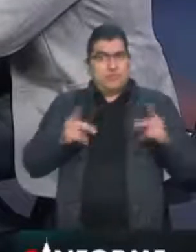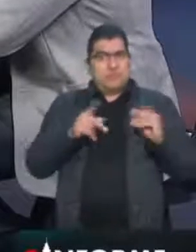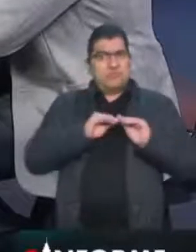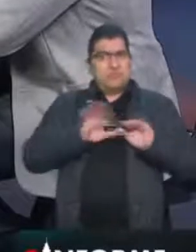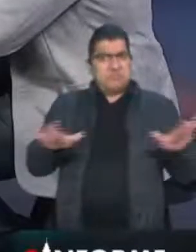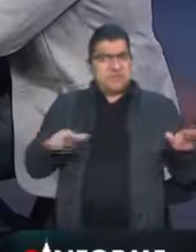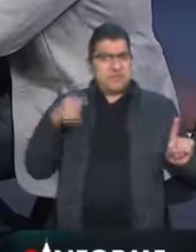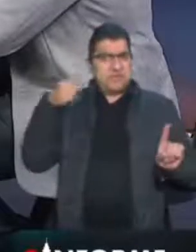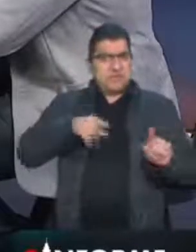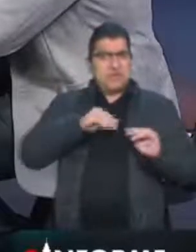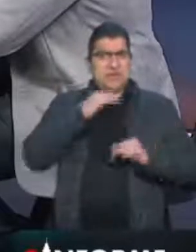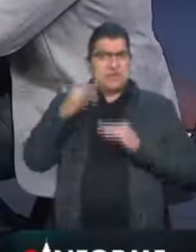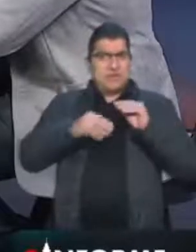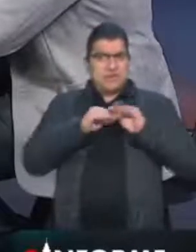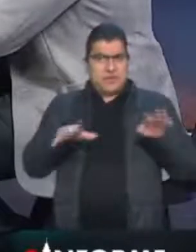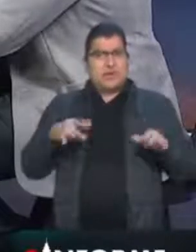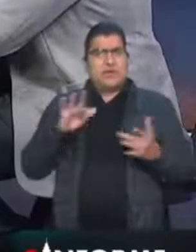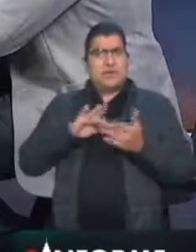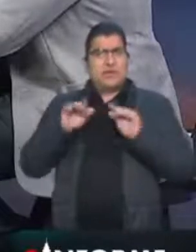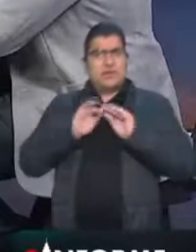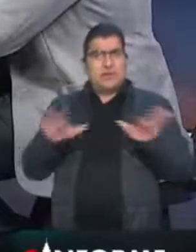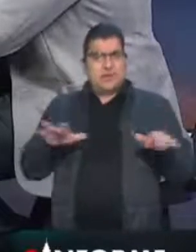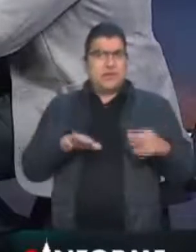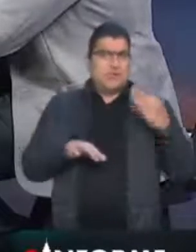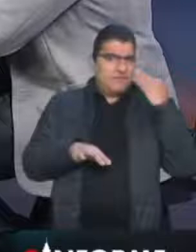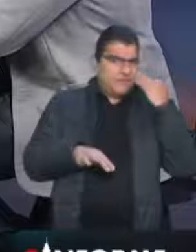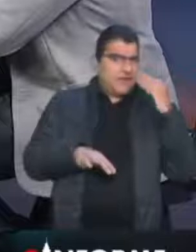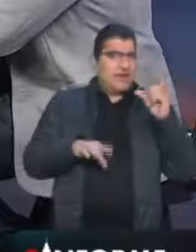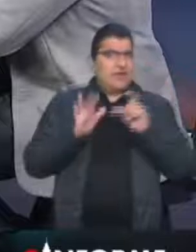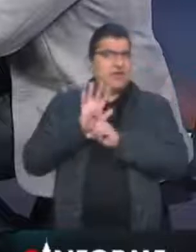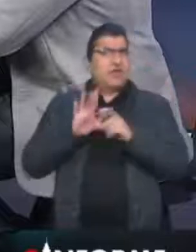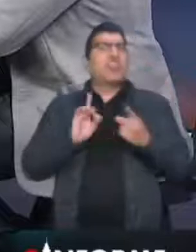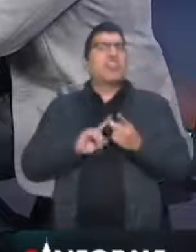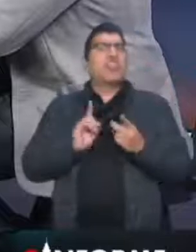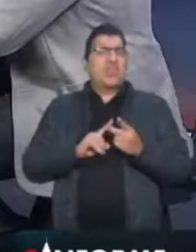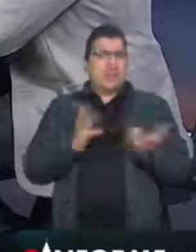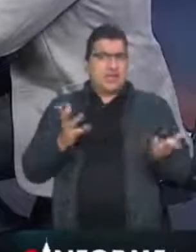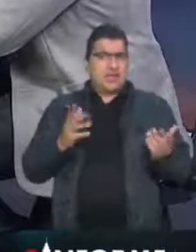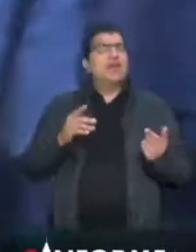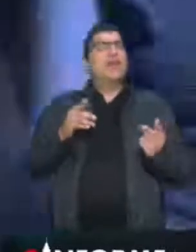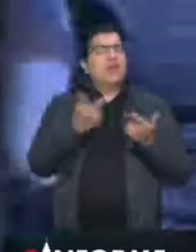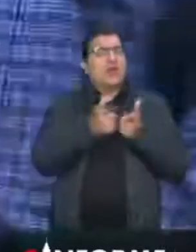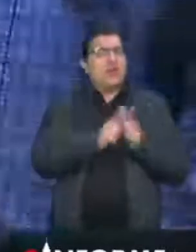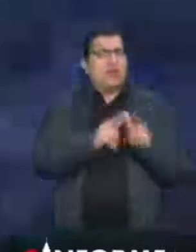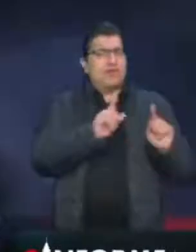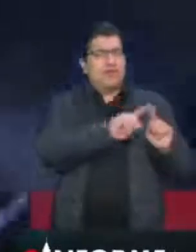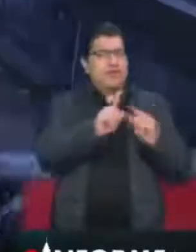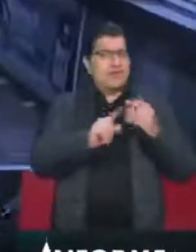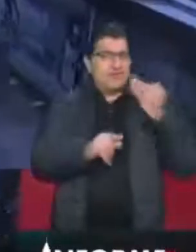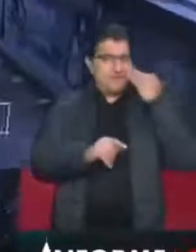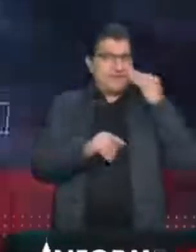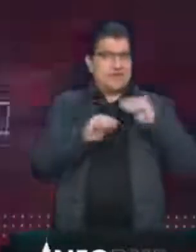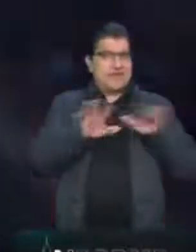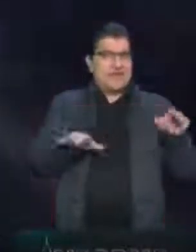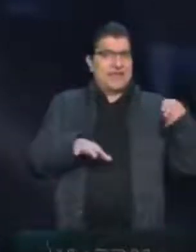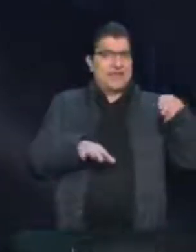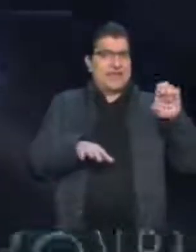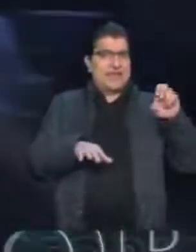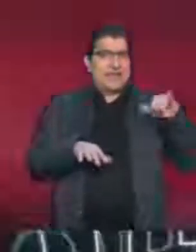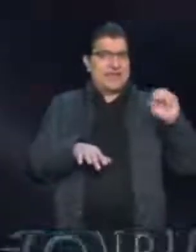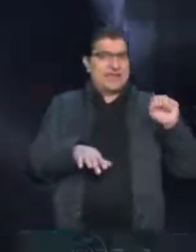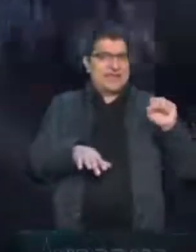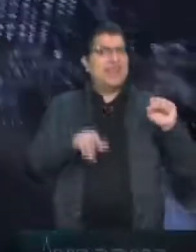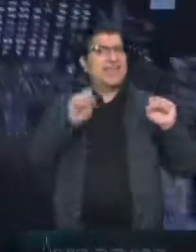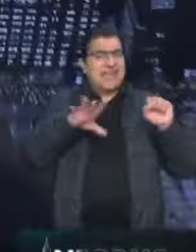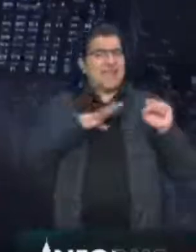anuncian precisamente en este tipo de redes sociales, principalmente ¿dónde? En los grupos de Facebook, que es Exacto. el fenómeno de las nenis, así se le llama,